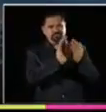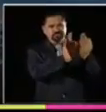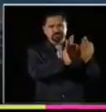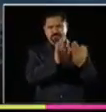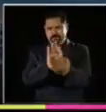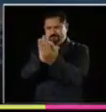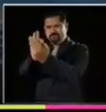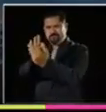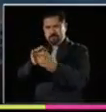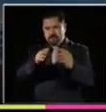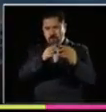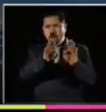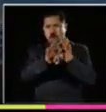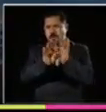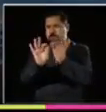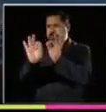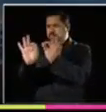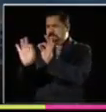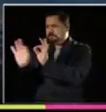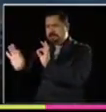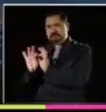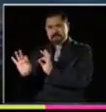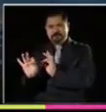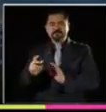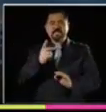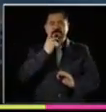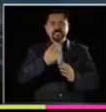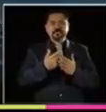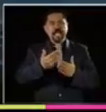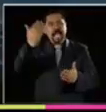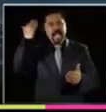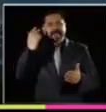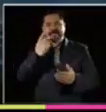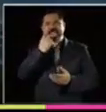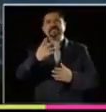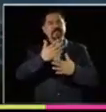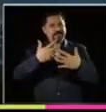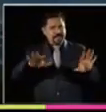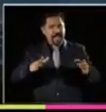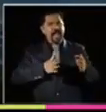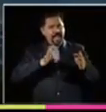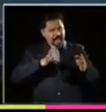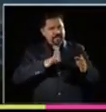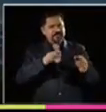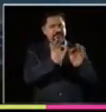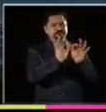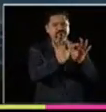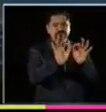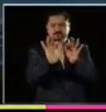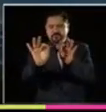mencionado el Ayuntamiento y Seguridad Pública Municipal que ya ha elaborado los cuadrantes. ¿Retomaría los mismos